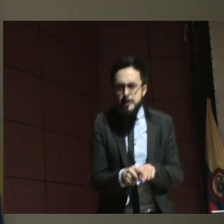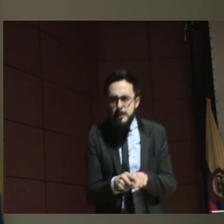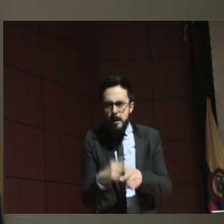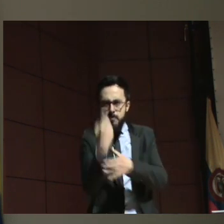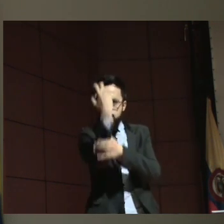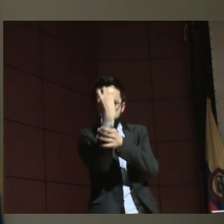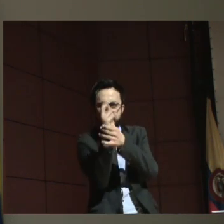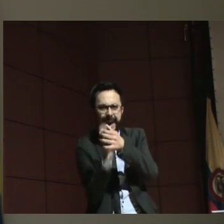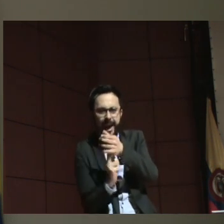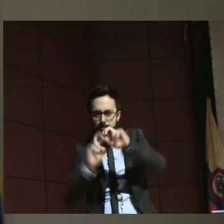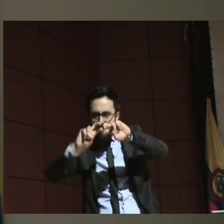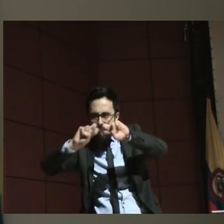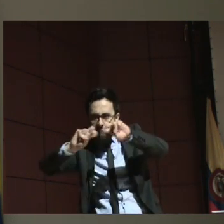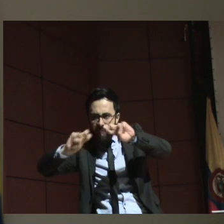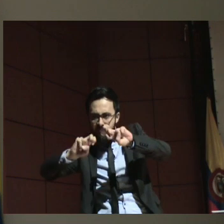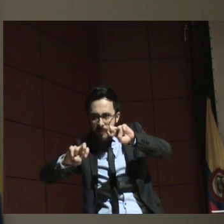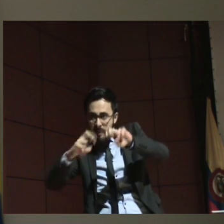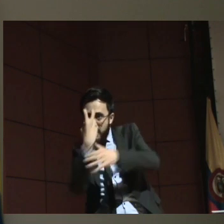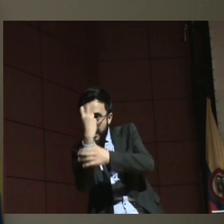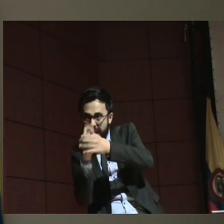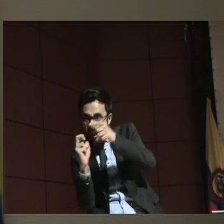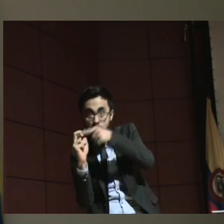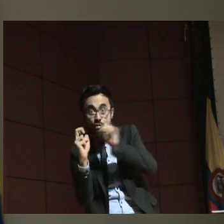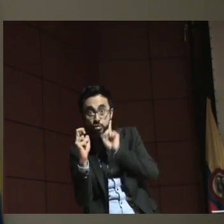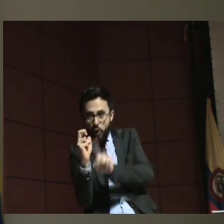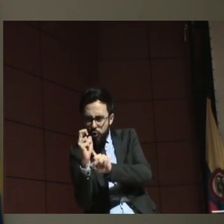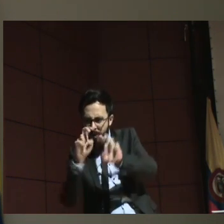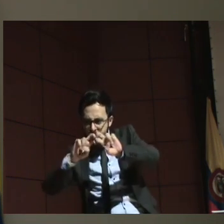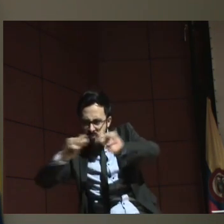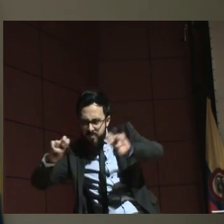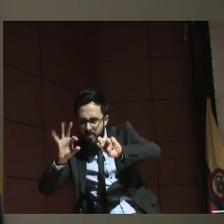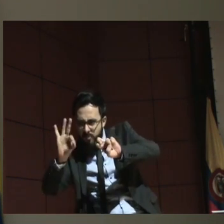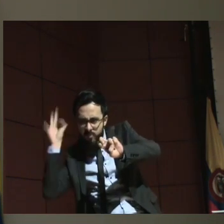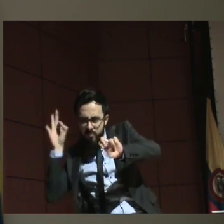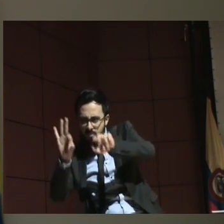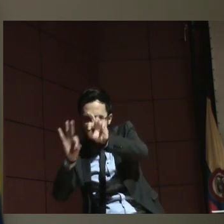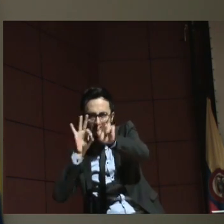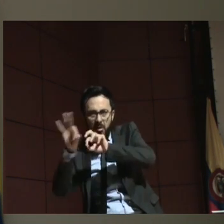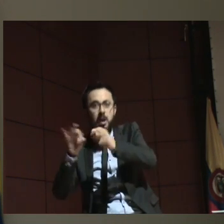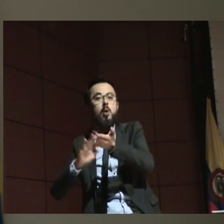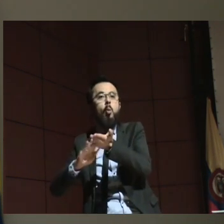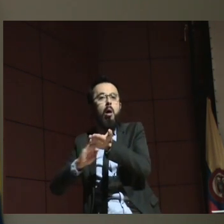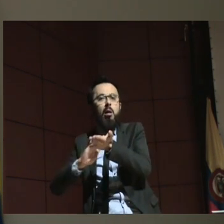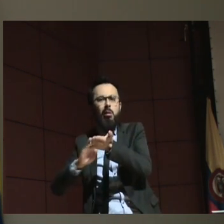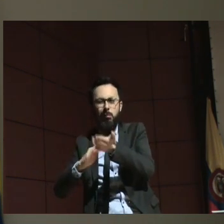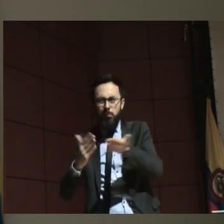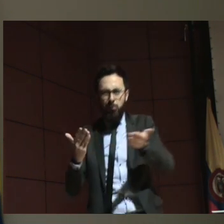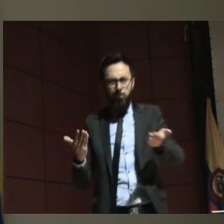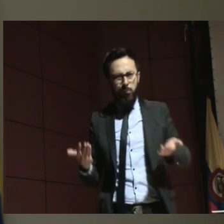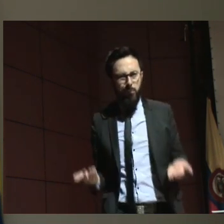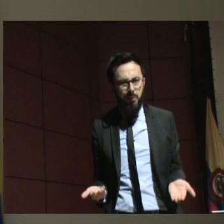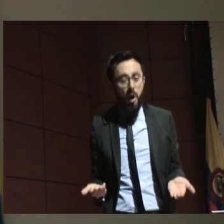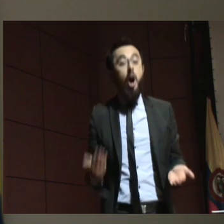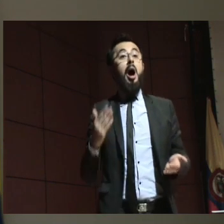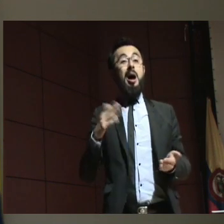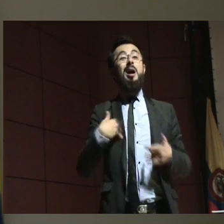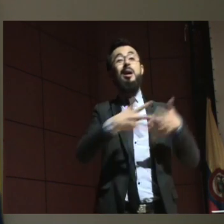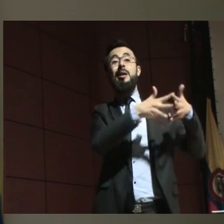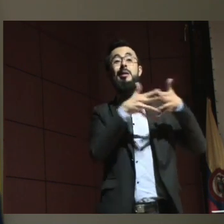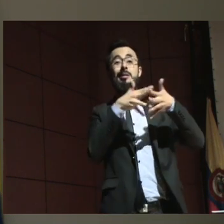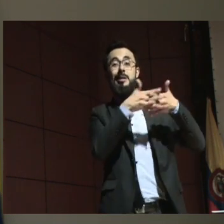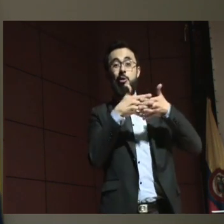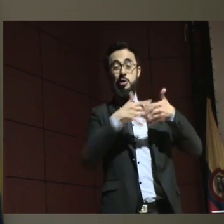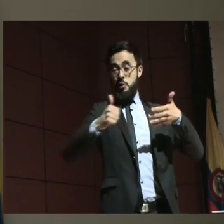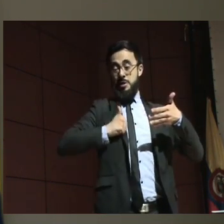ya por muchos años y que hoy en día en países como Canadá y Estados Unidos hay procesos de reparación a mujeres con discapacidad que